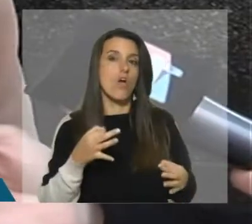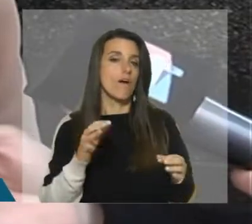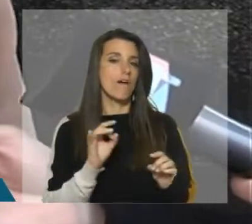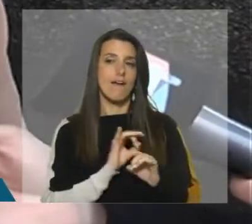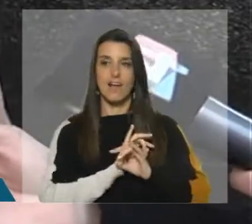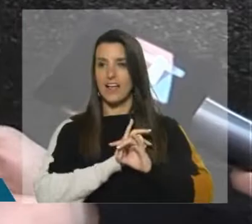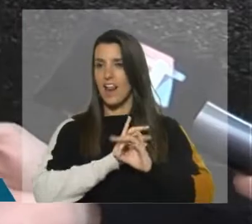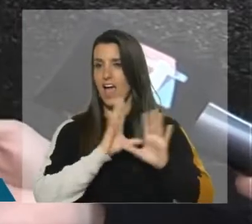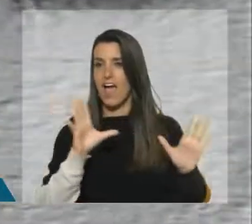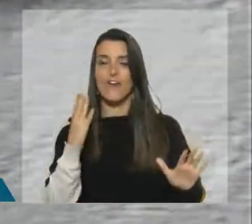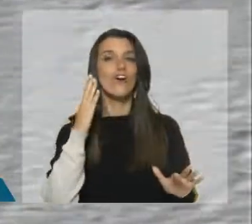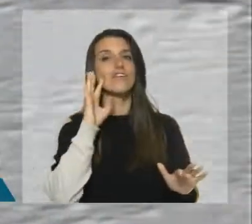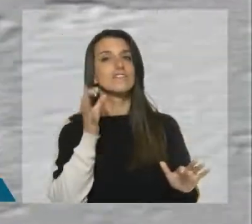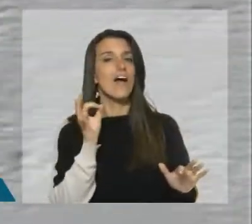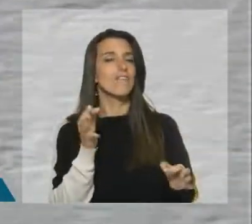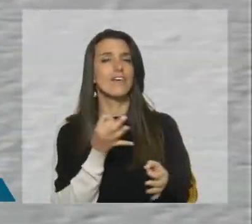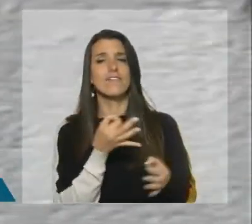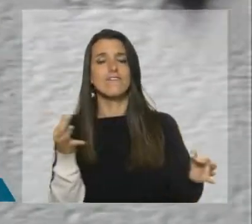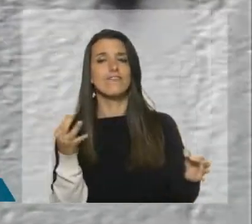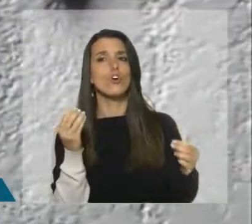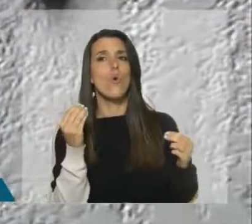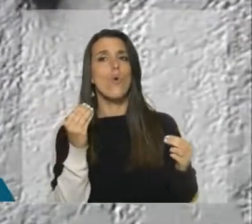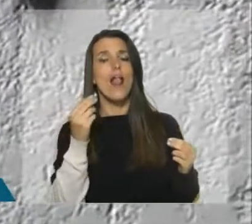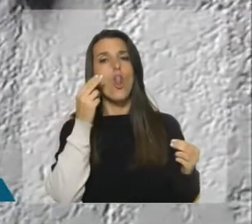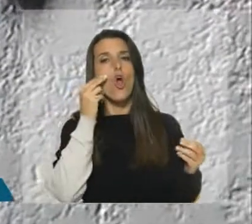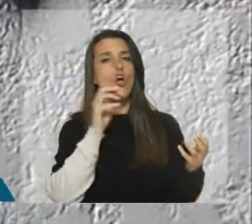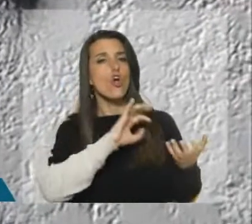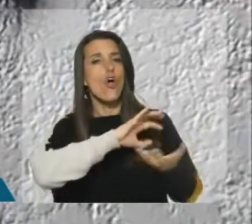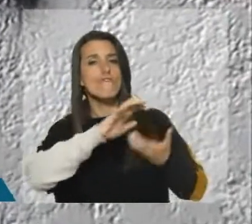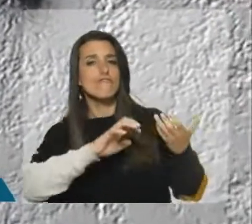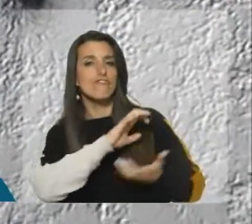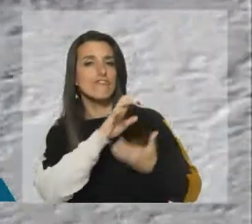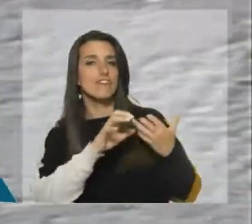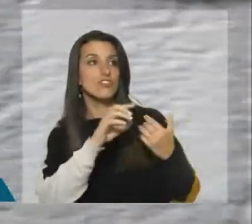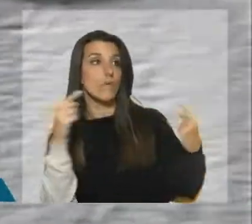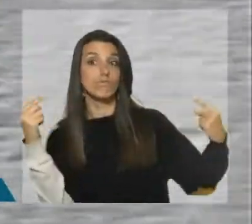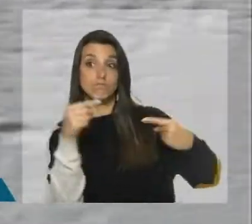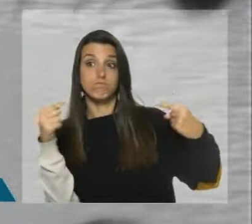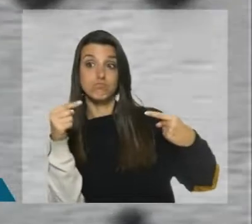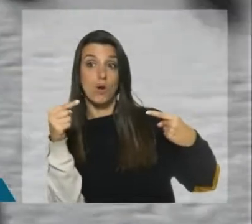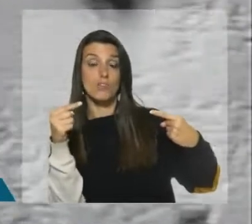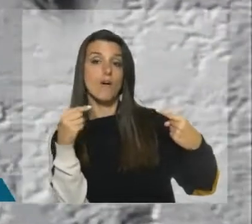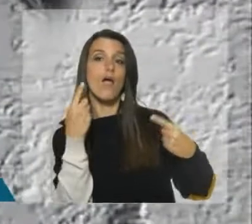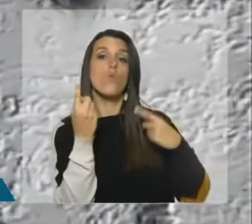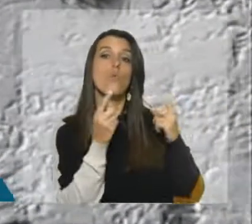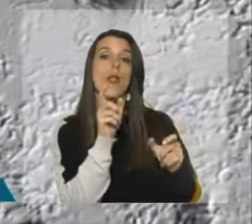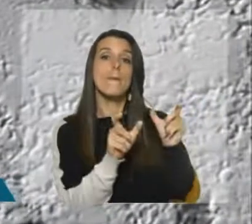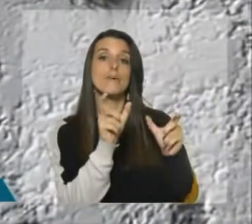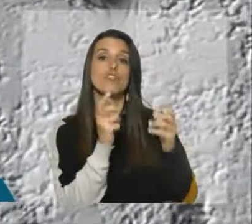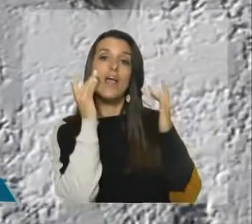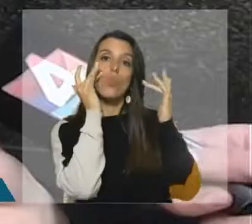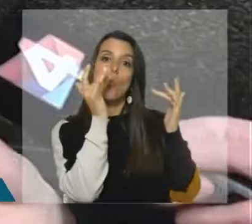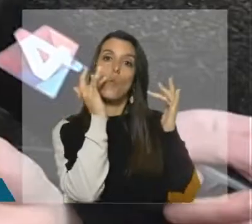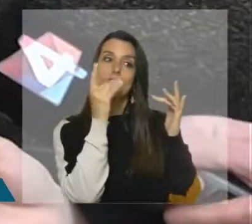claramente relacionado con el conflicto o la situación de oposición que algunos actores del sistema